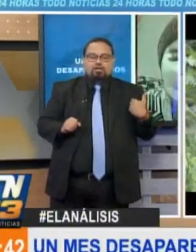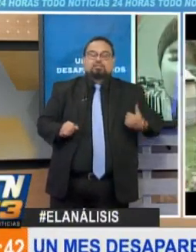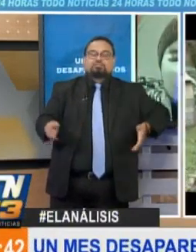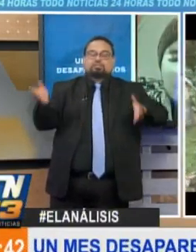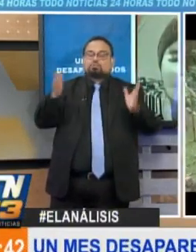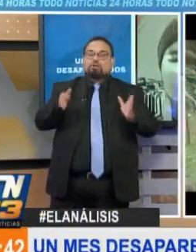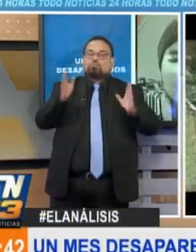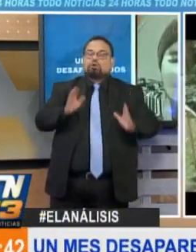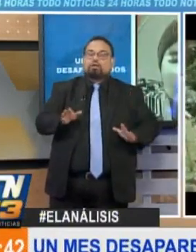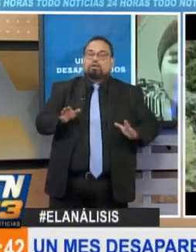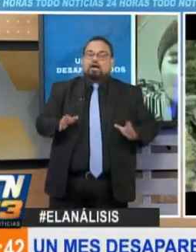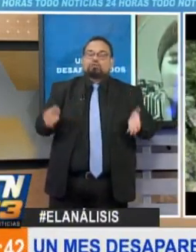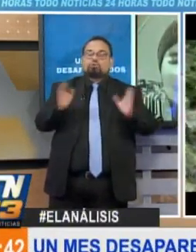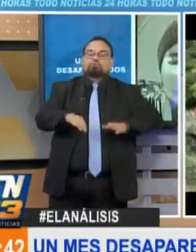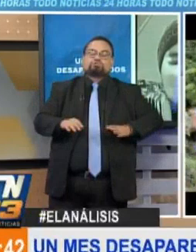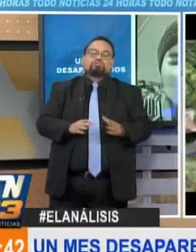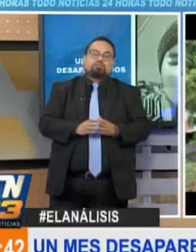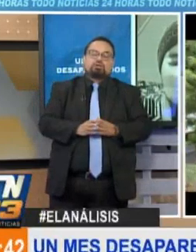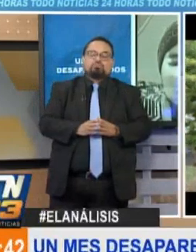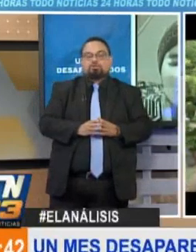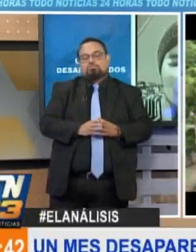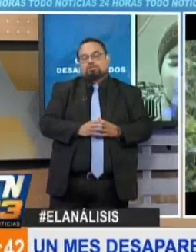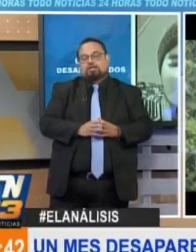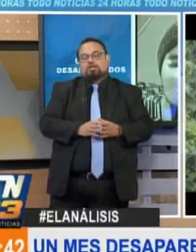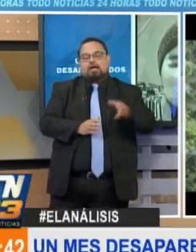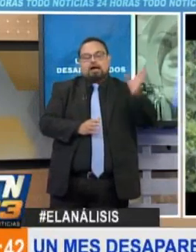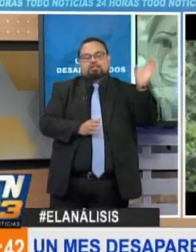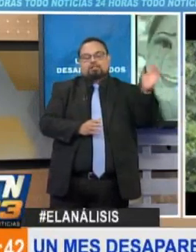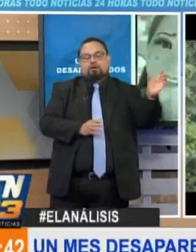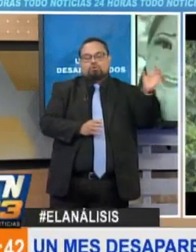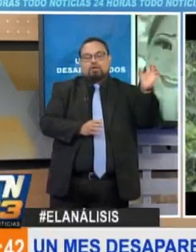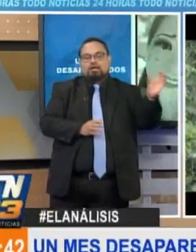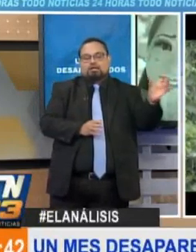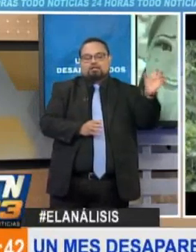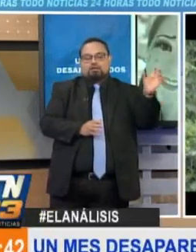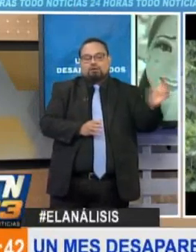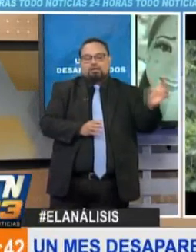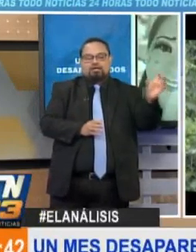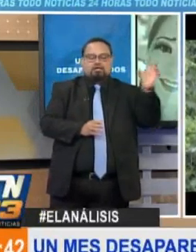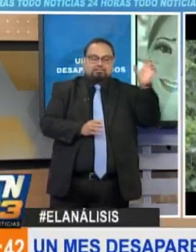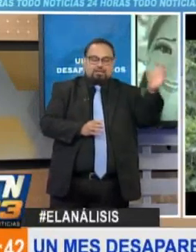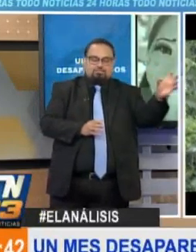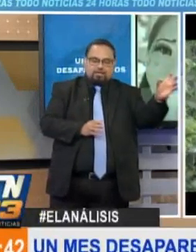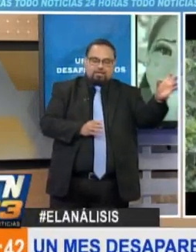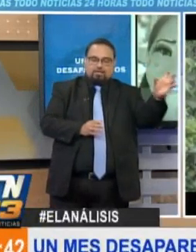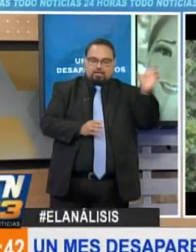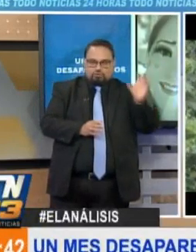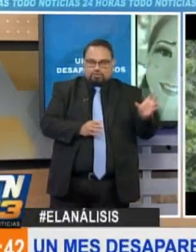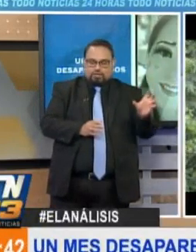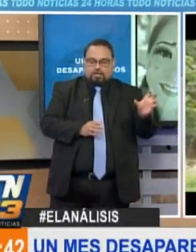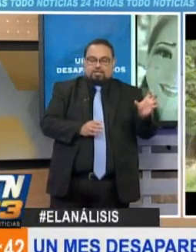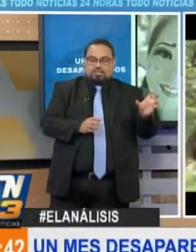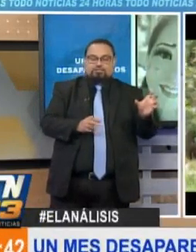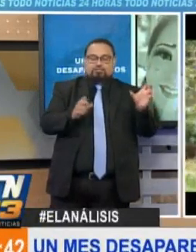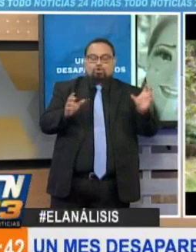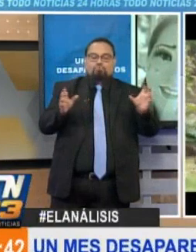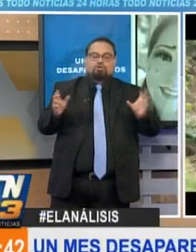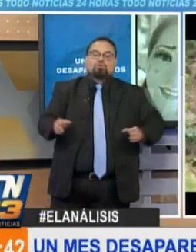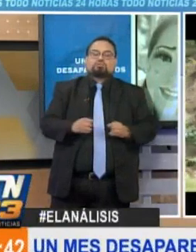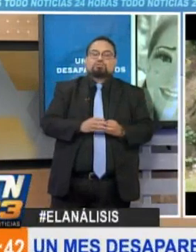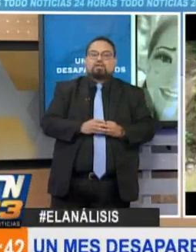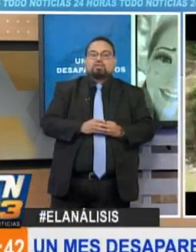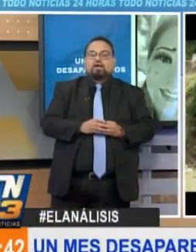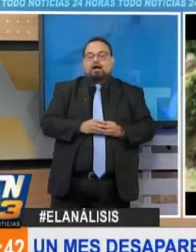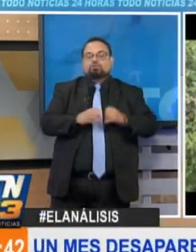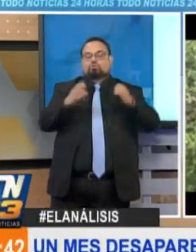Civil. Si es una mujer, hay todo un sistema que permite activar una alerta llamada Isabel Claudina. Y si son